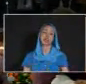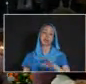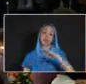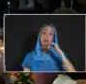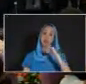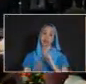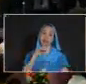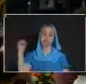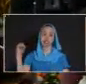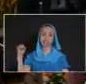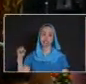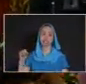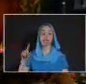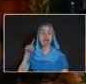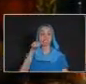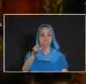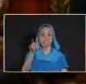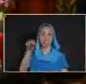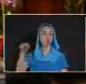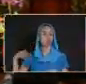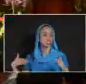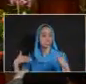a ti no se acercará el mal.